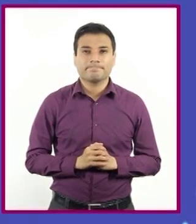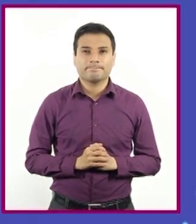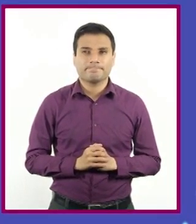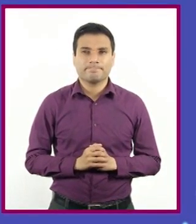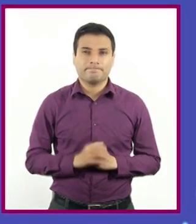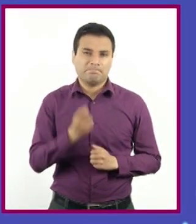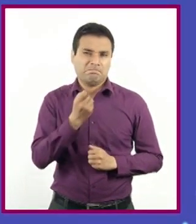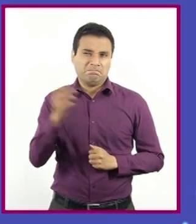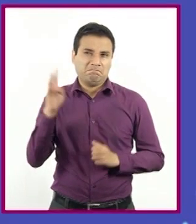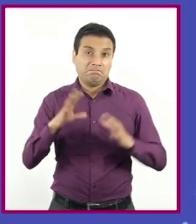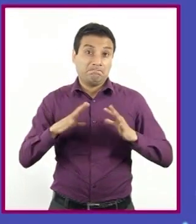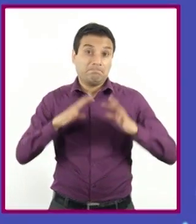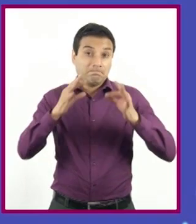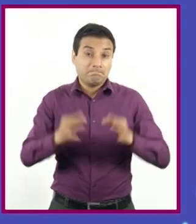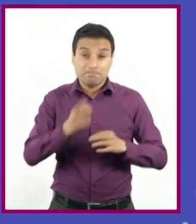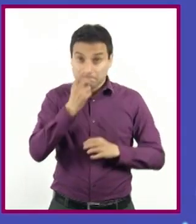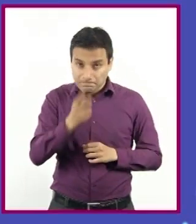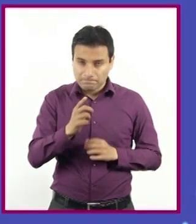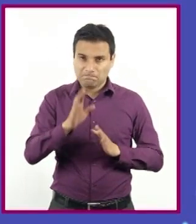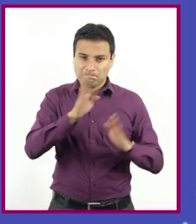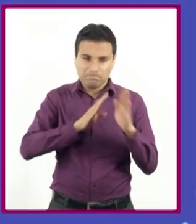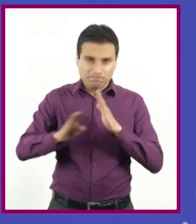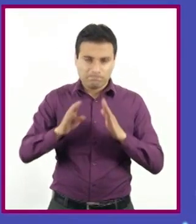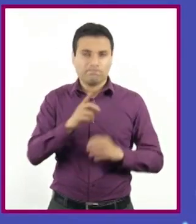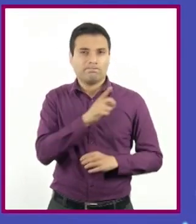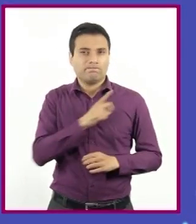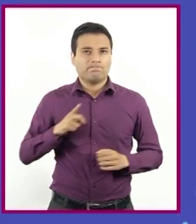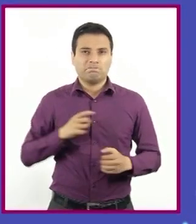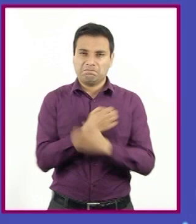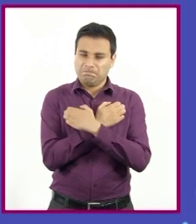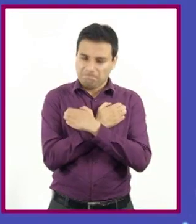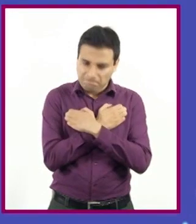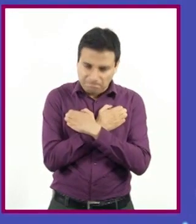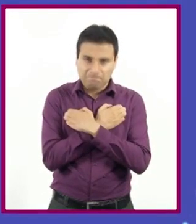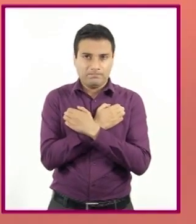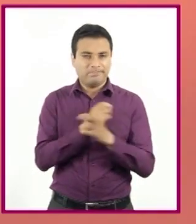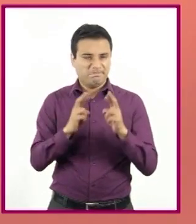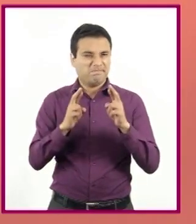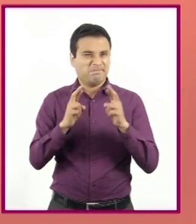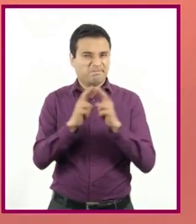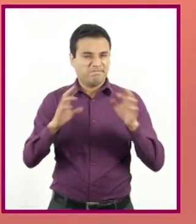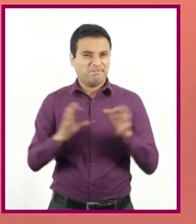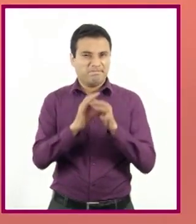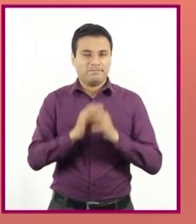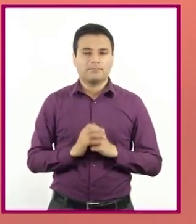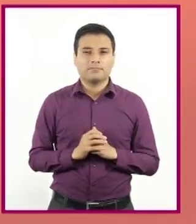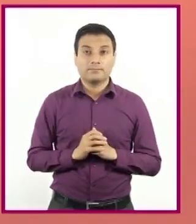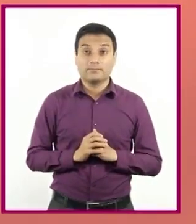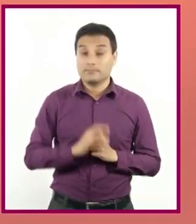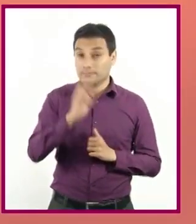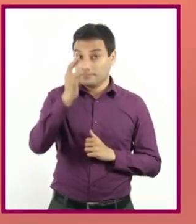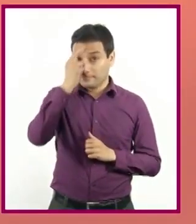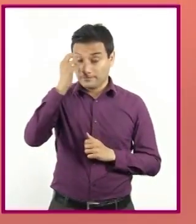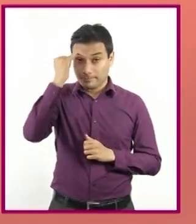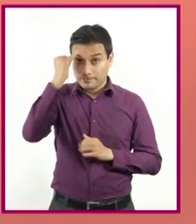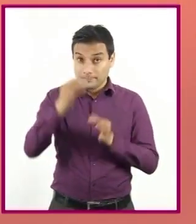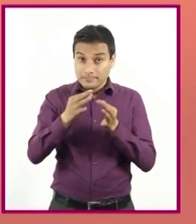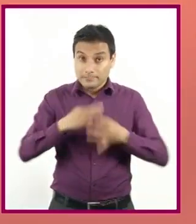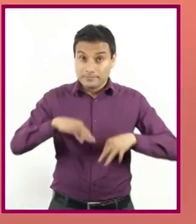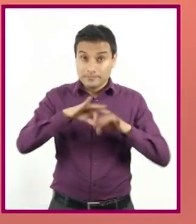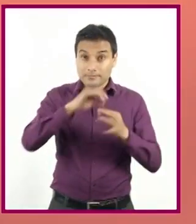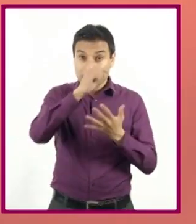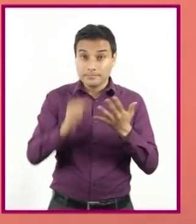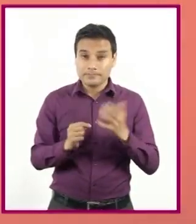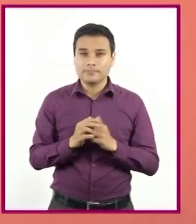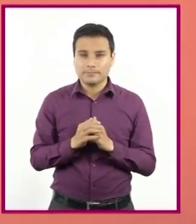fundadores lo asociaron a la moral y a la religión. Bien hecho. Recuerden que las ideas principales